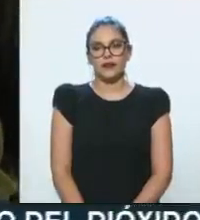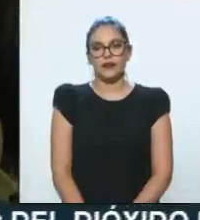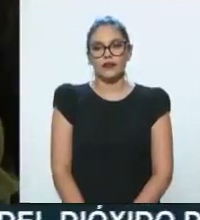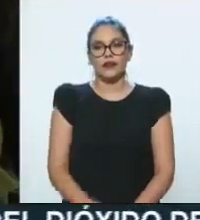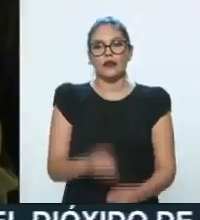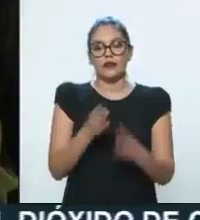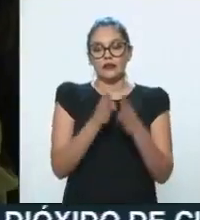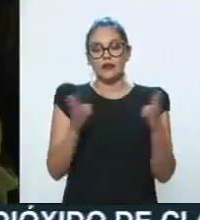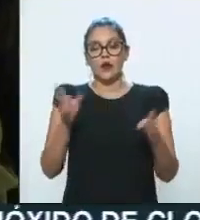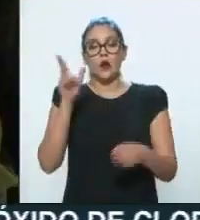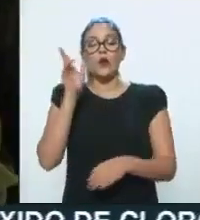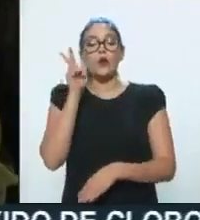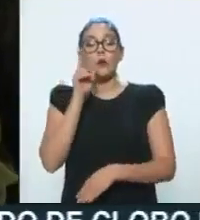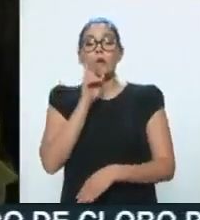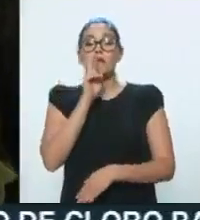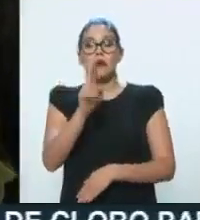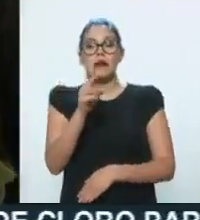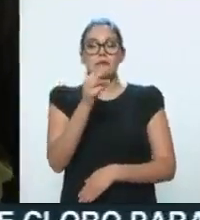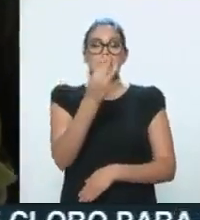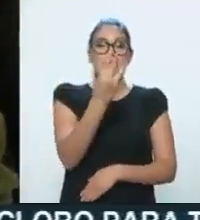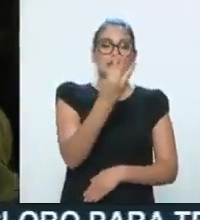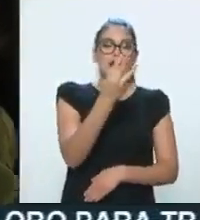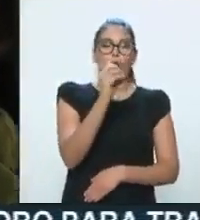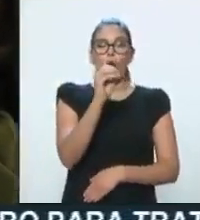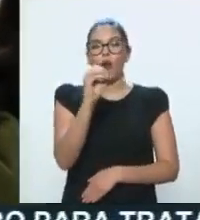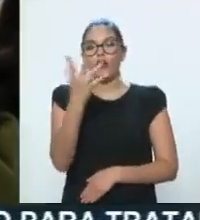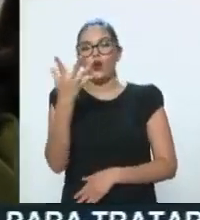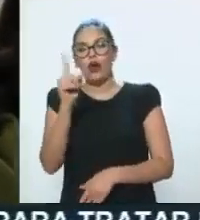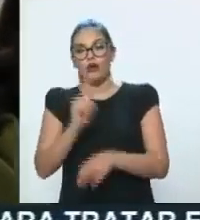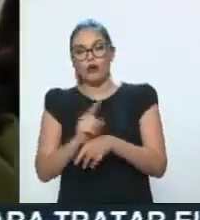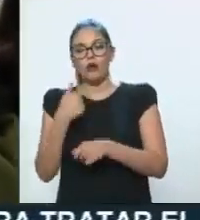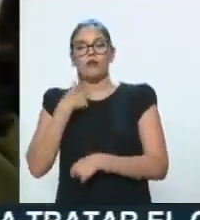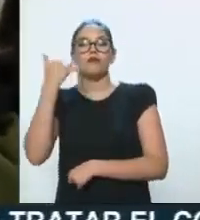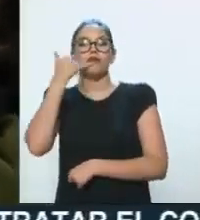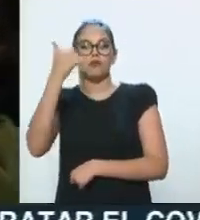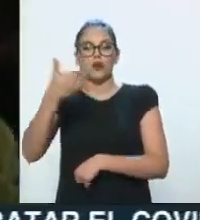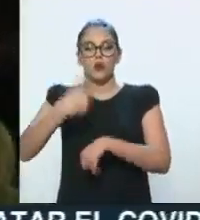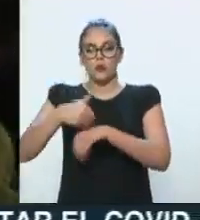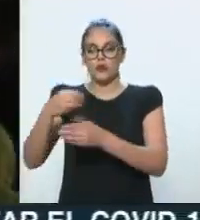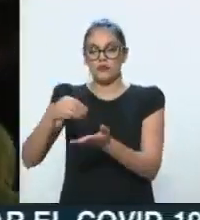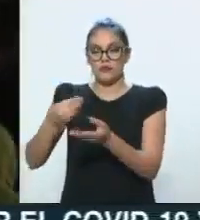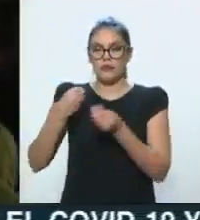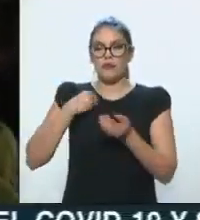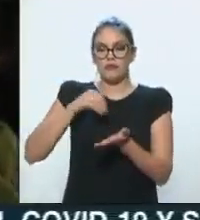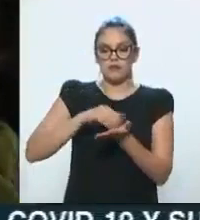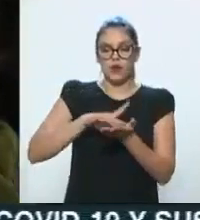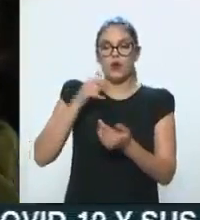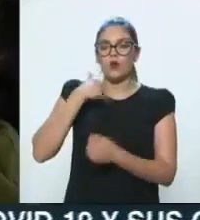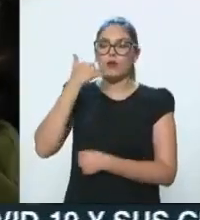5 días, Nayeli. Nosotros te marcamos o bien puedes marcar ese número para buscar si es otro resultado. ¿Vale?